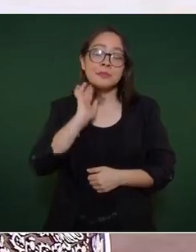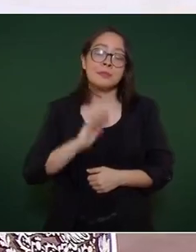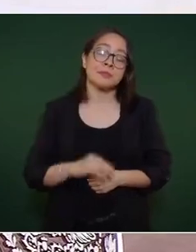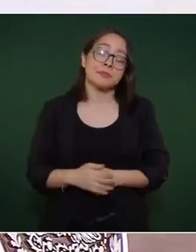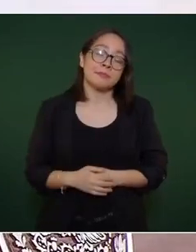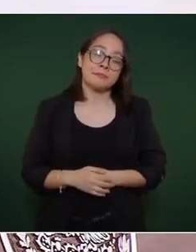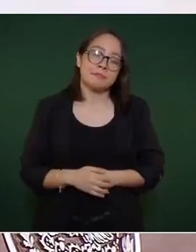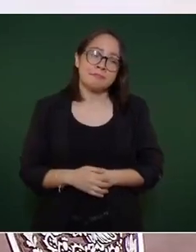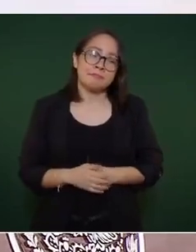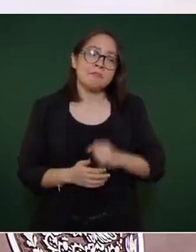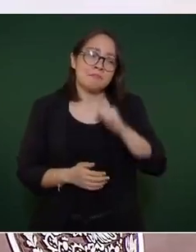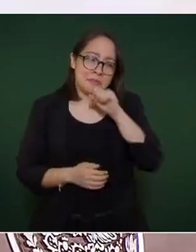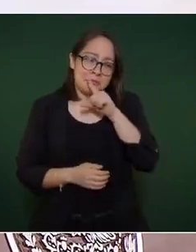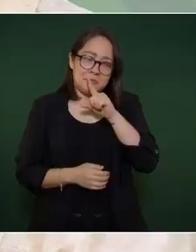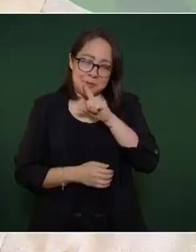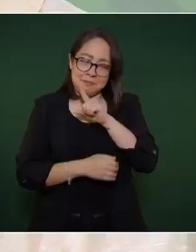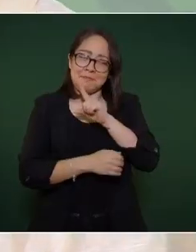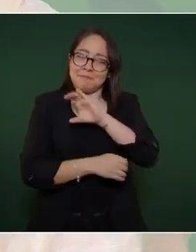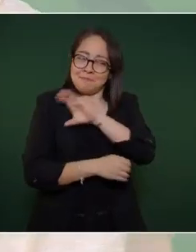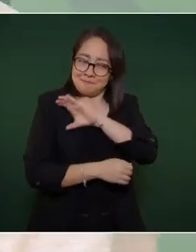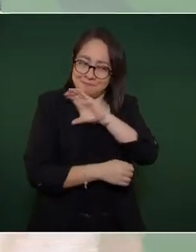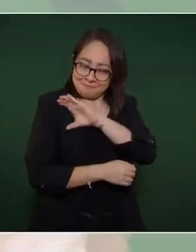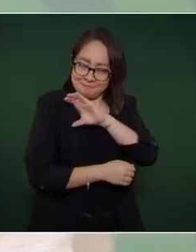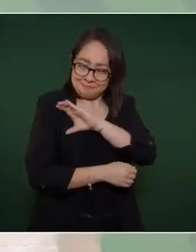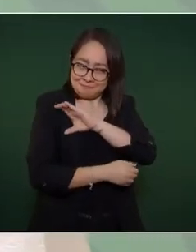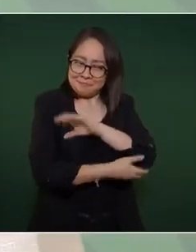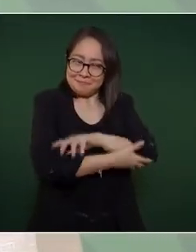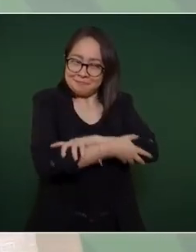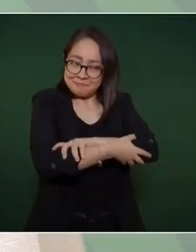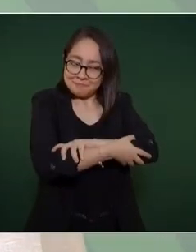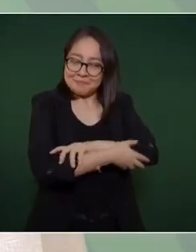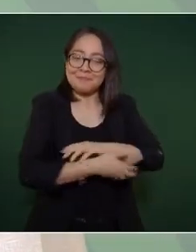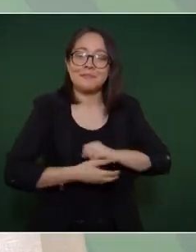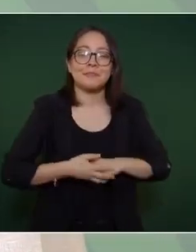manera fraterna, cariñosa,